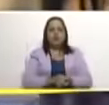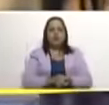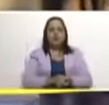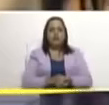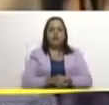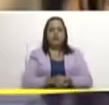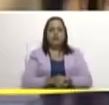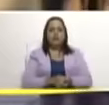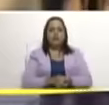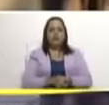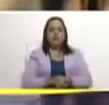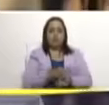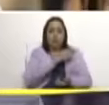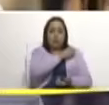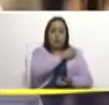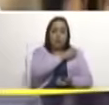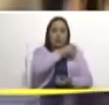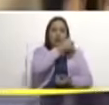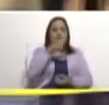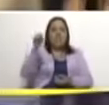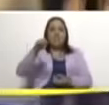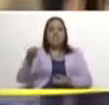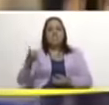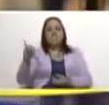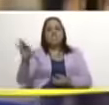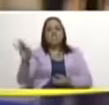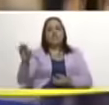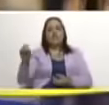el general Domingo Antonio Cifonte.